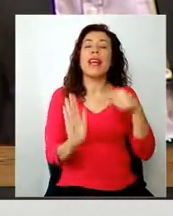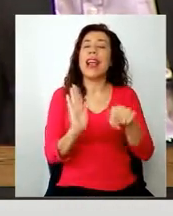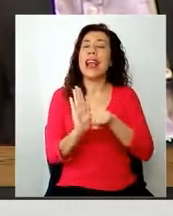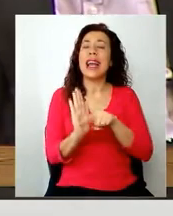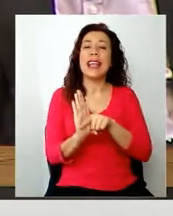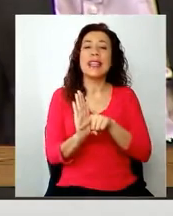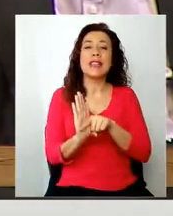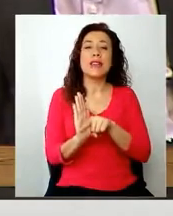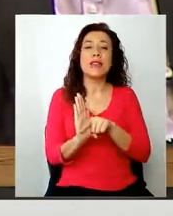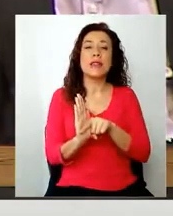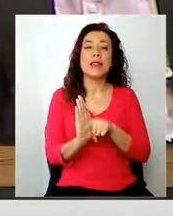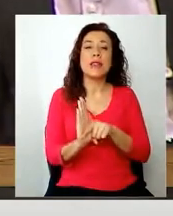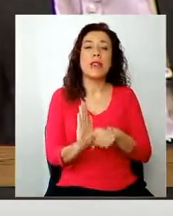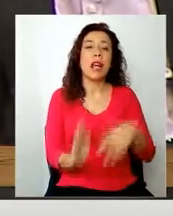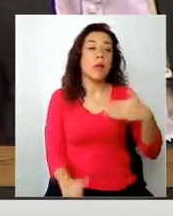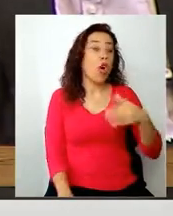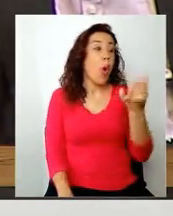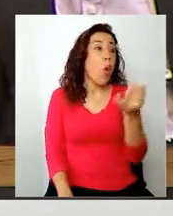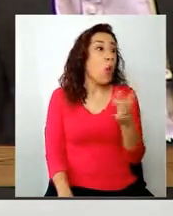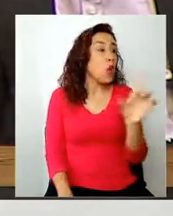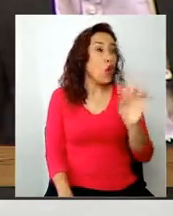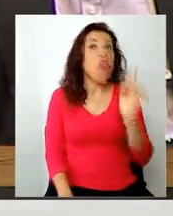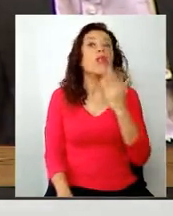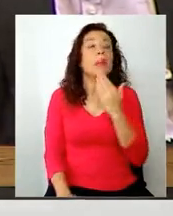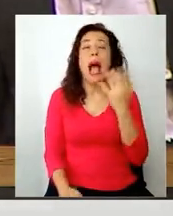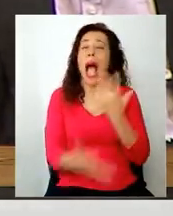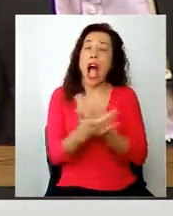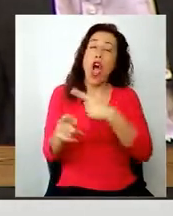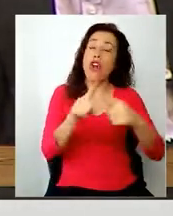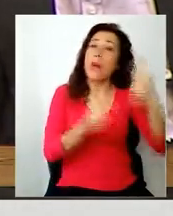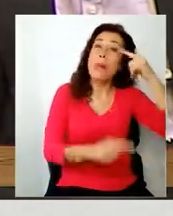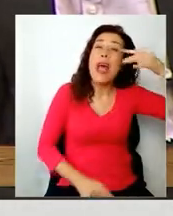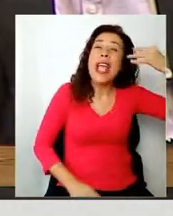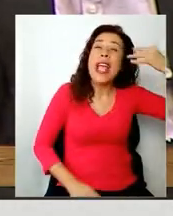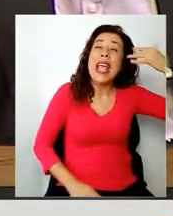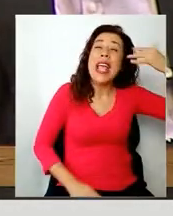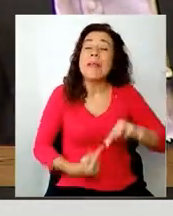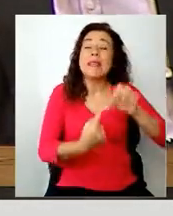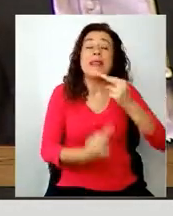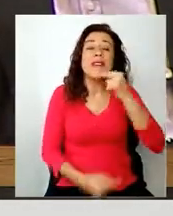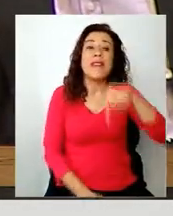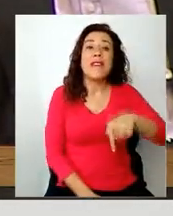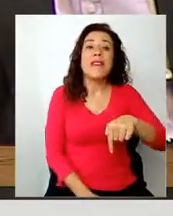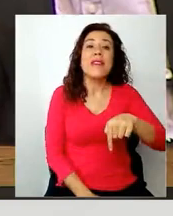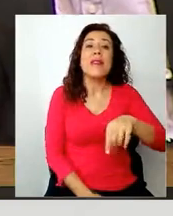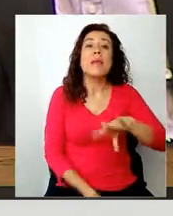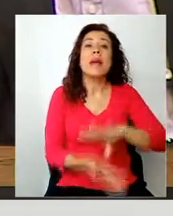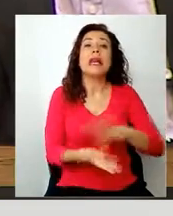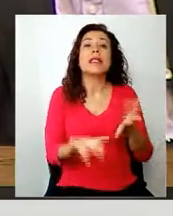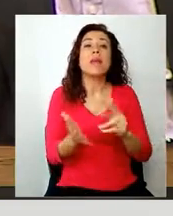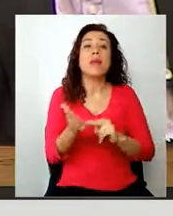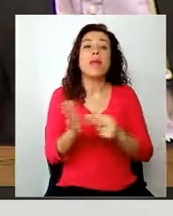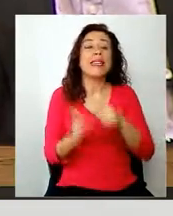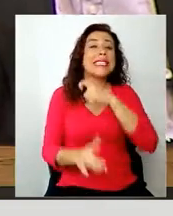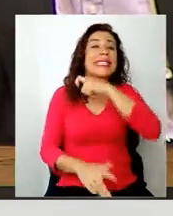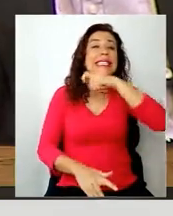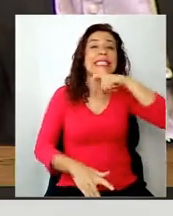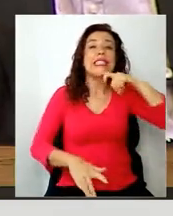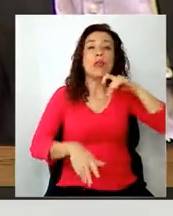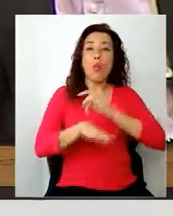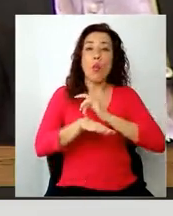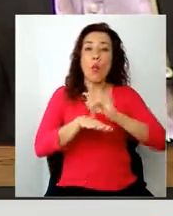no el único pero más importante que está viviendo el país es la sequía y por lo tanto con este